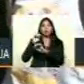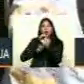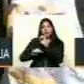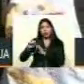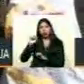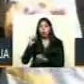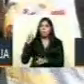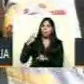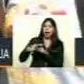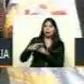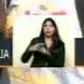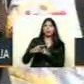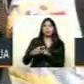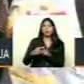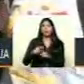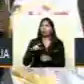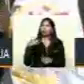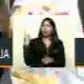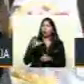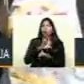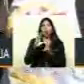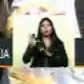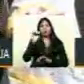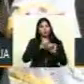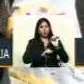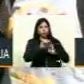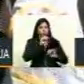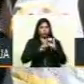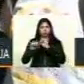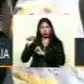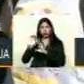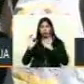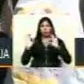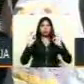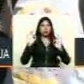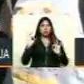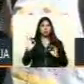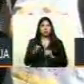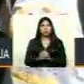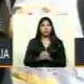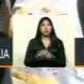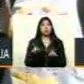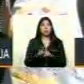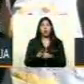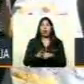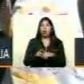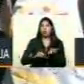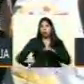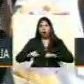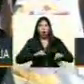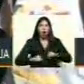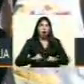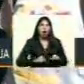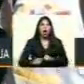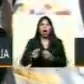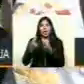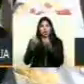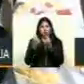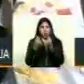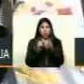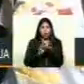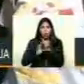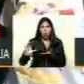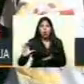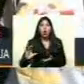que todo tribute a una cultura preventiva, estamos abocados todos a seguir generando acciones, recursos, tanto